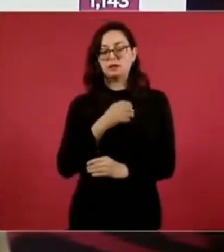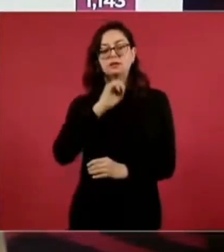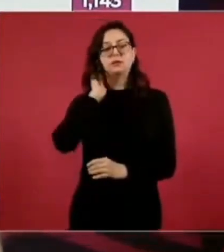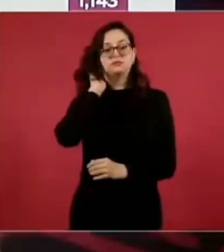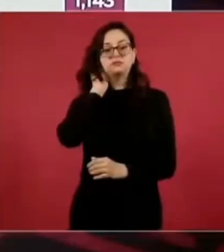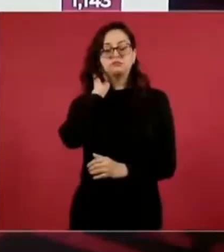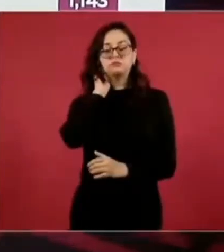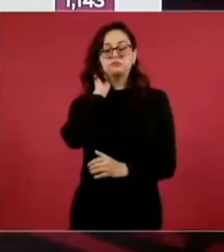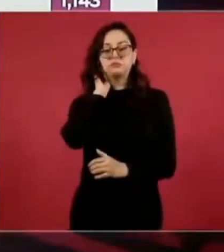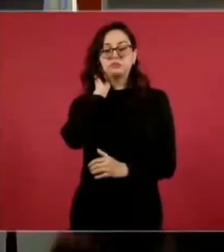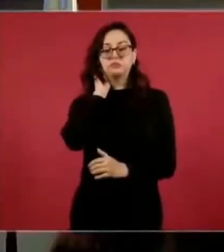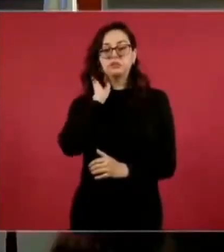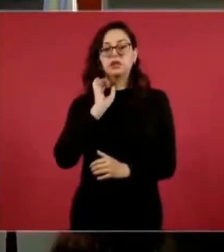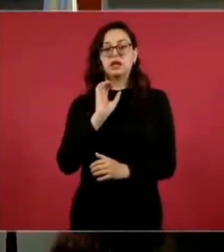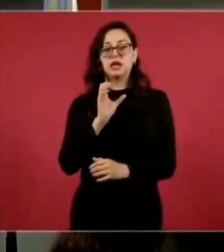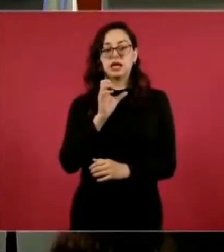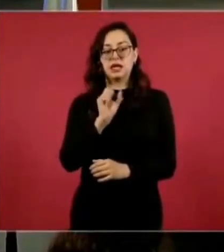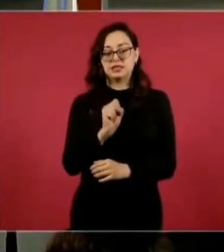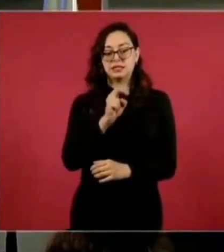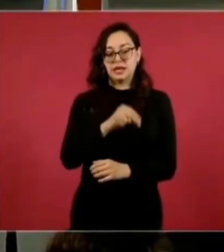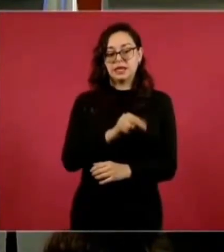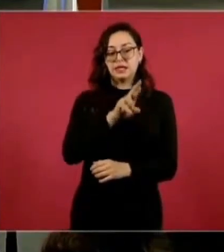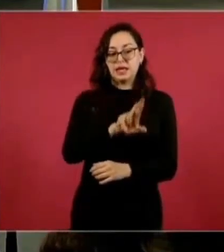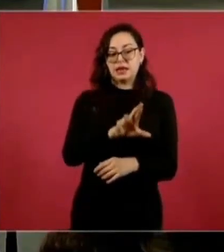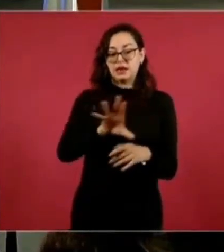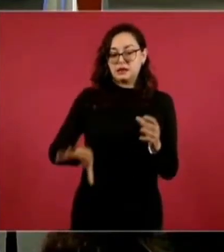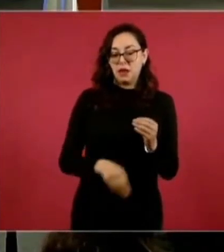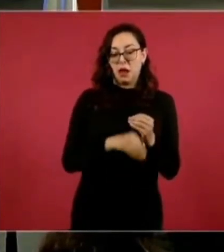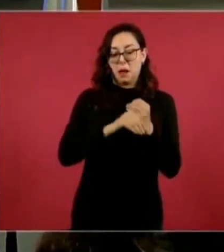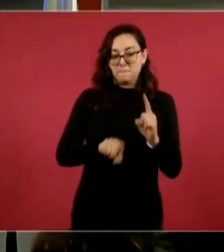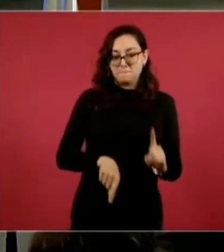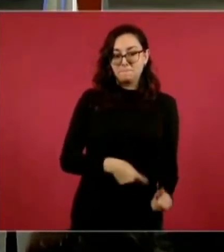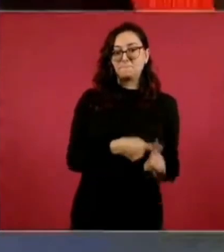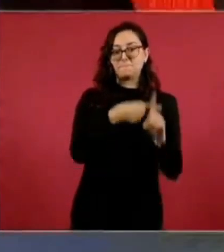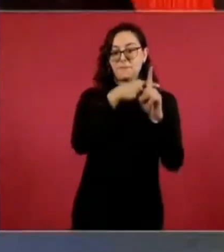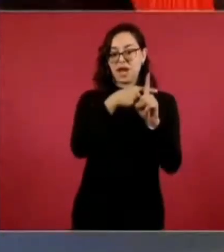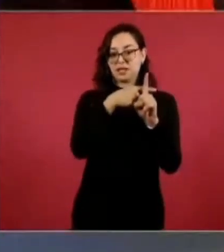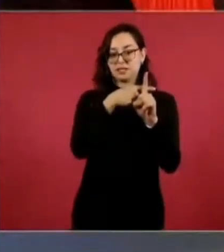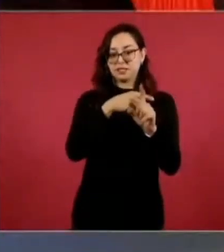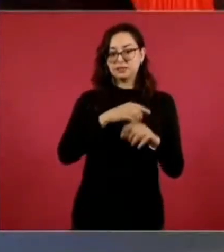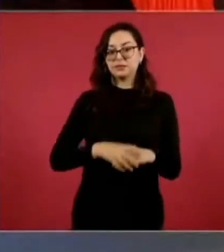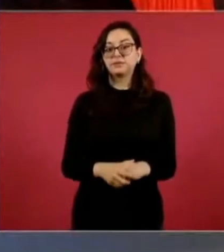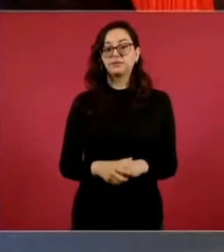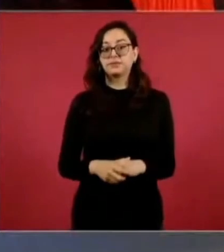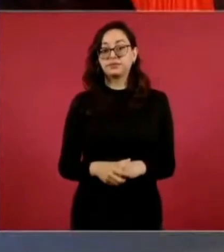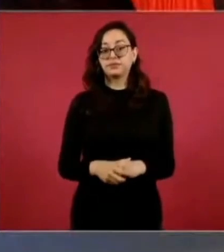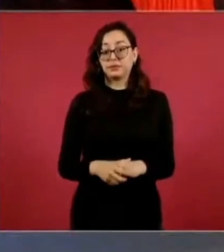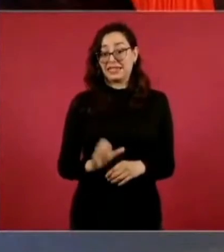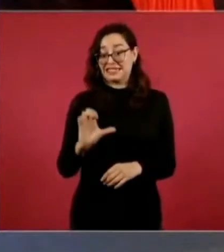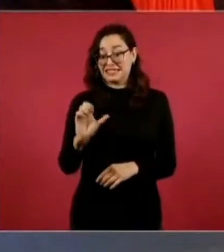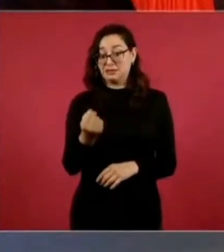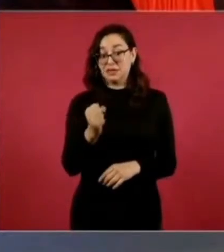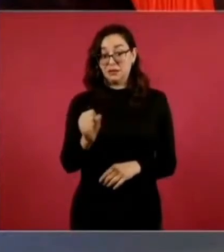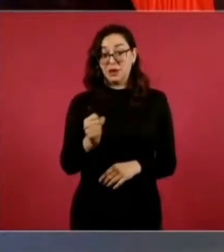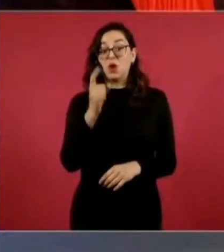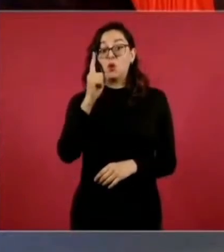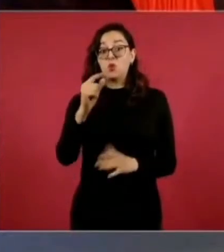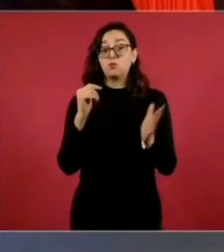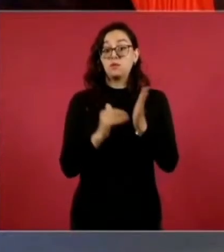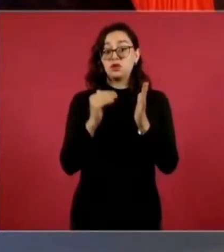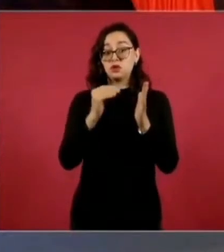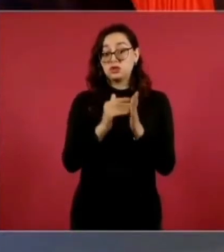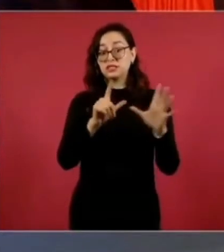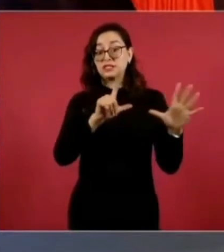casi 1.100.000 en el SNR. Nos iríamos a 1.700.000 y el